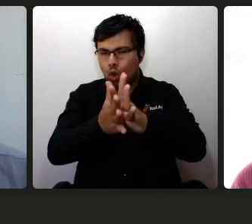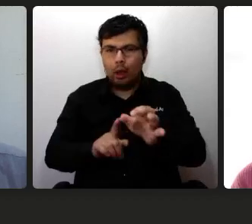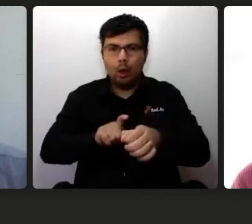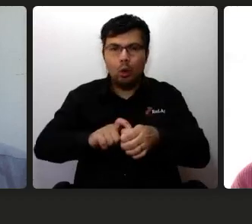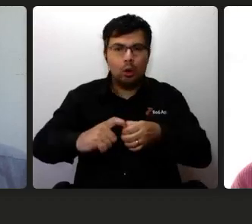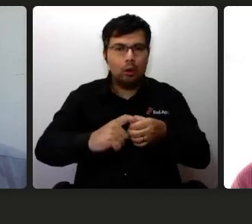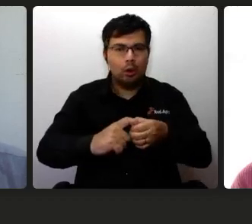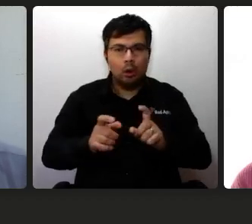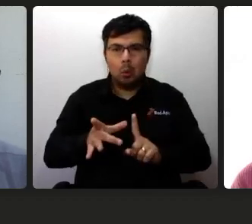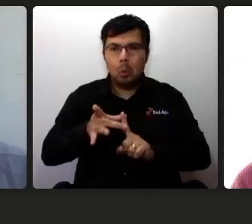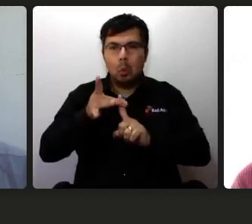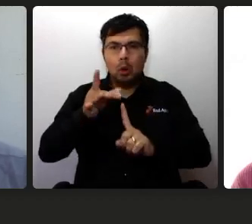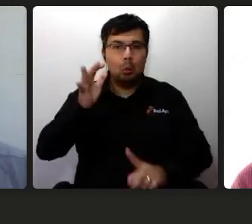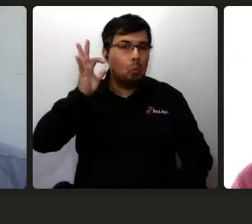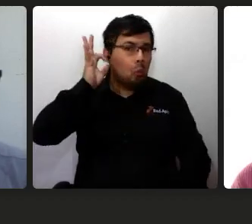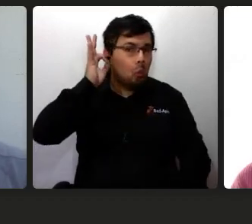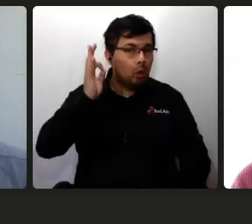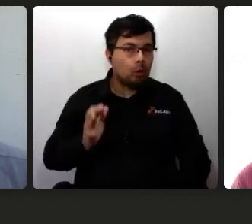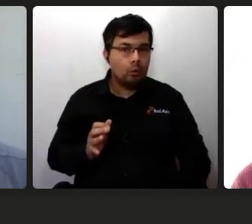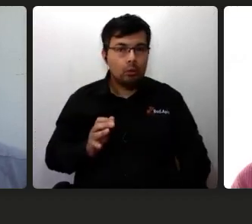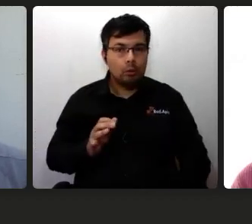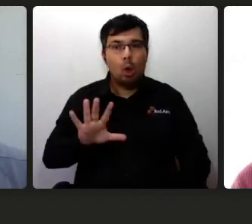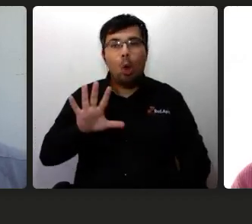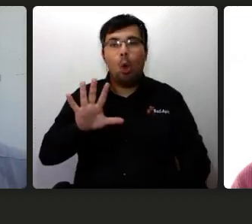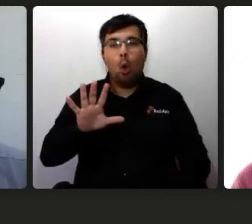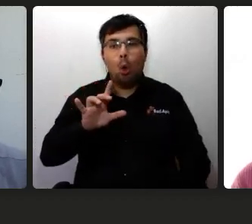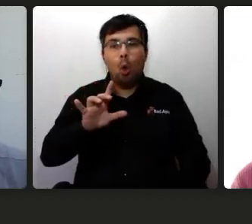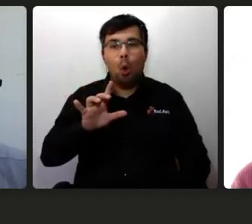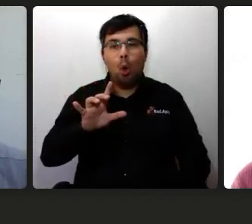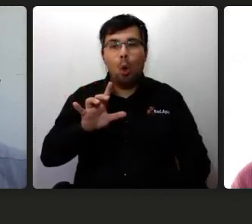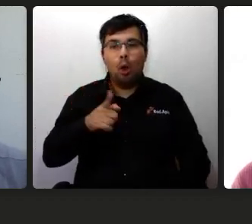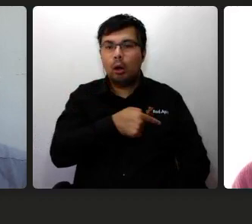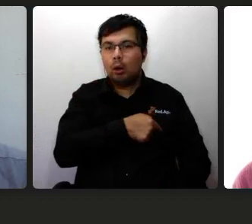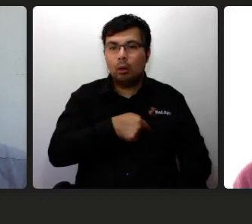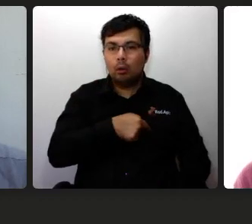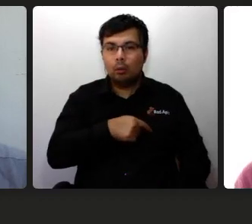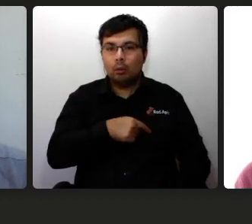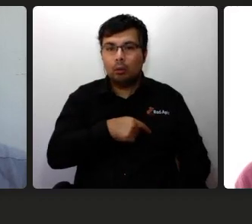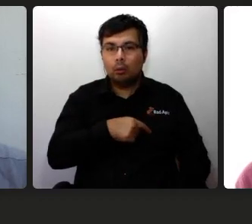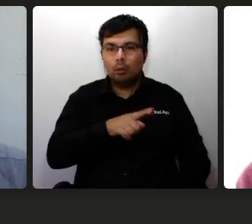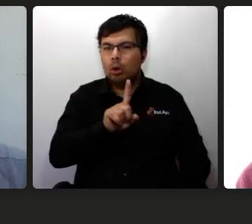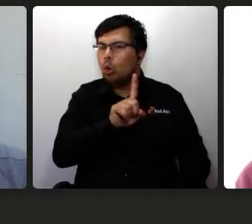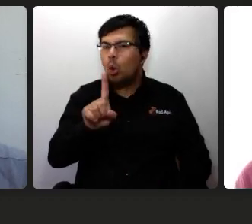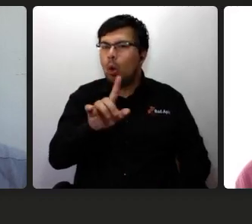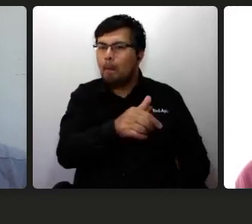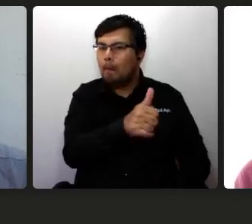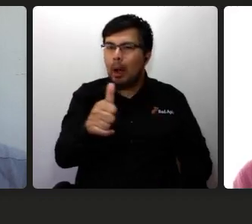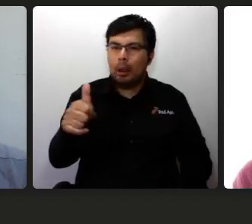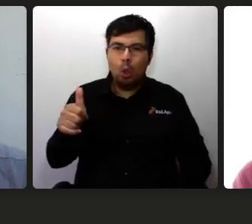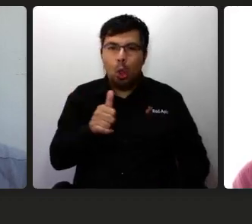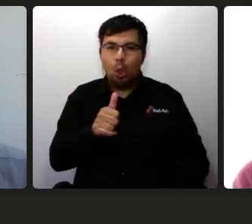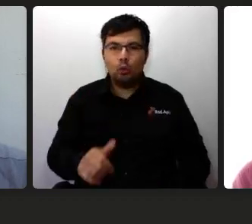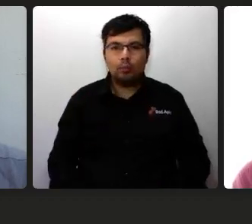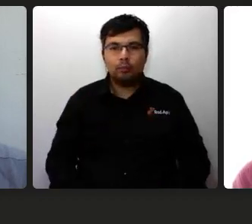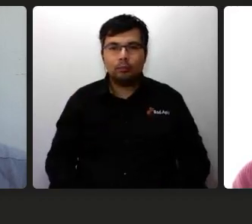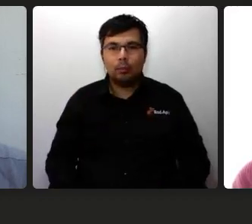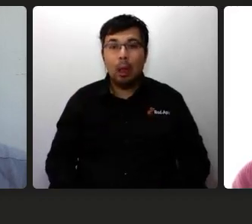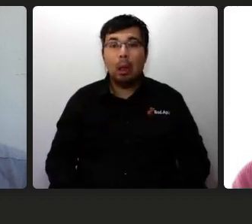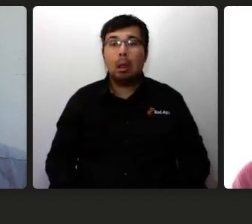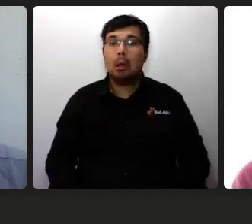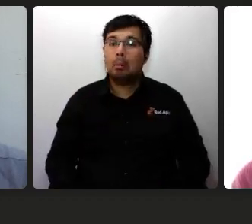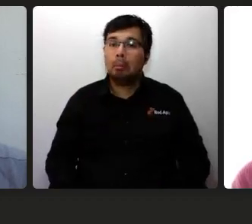llamó la atención también a mí por el nombre, ¿o es para todos? No, es para todos. No, es para todos.